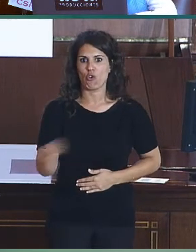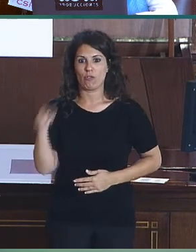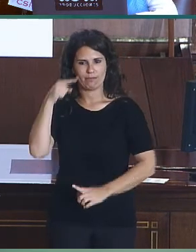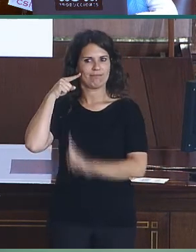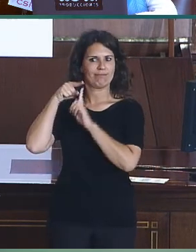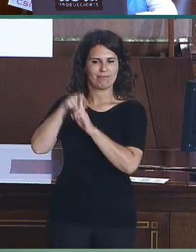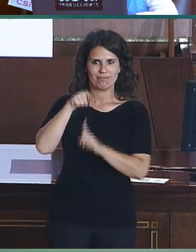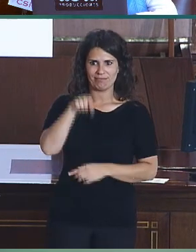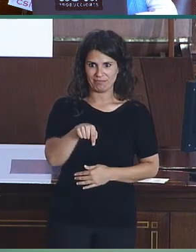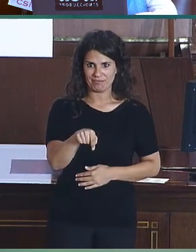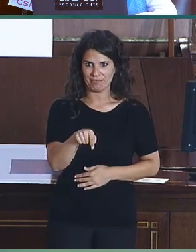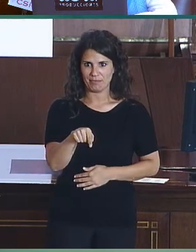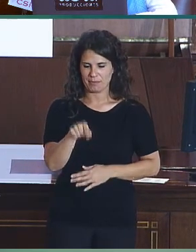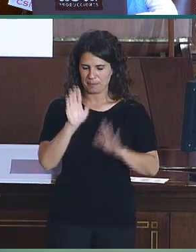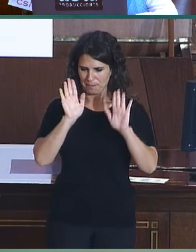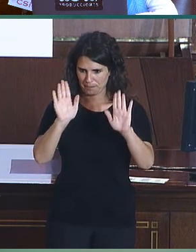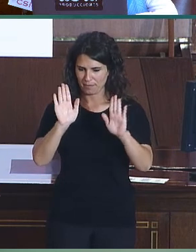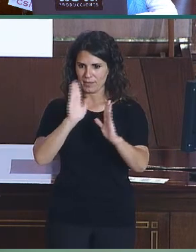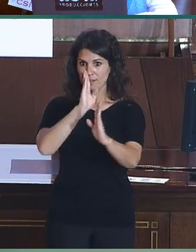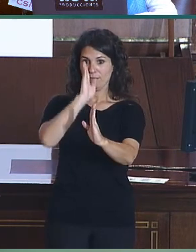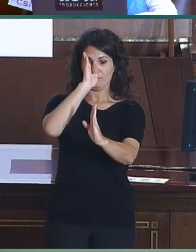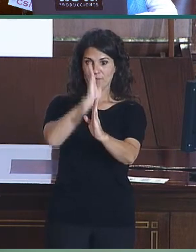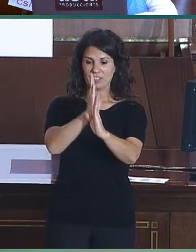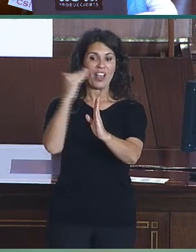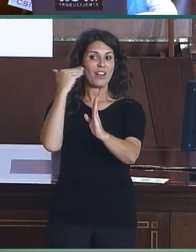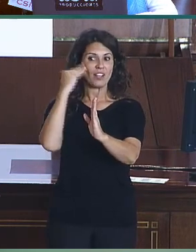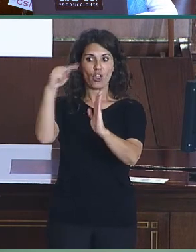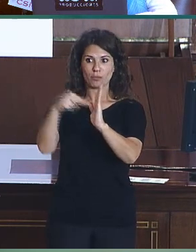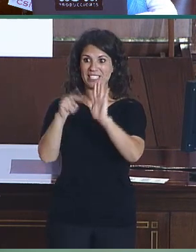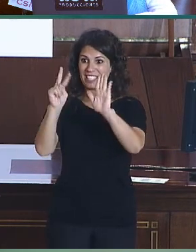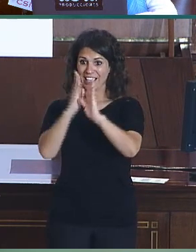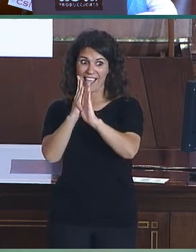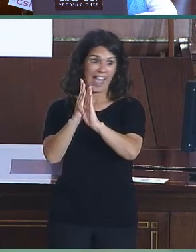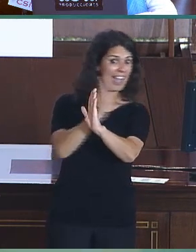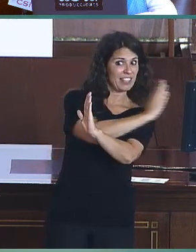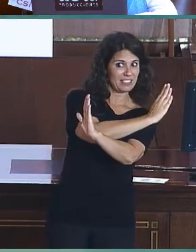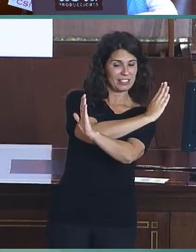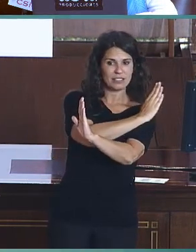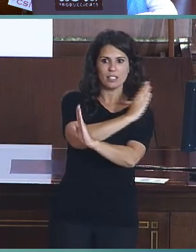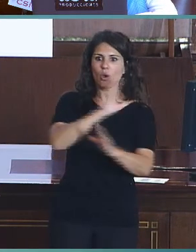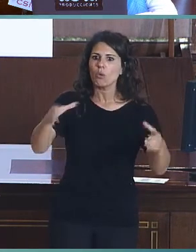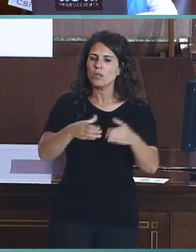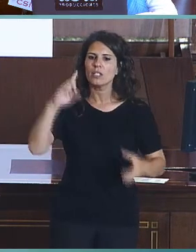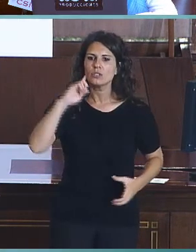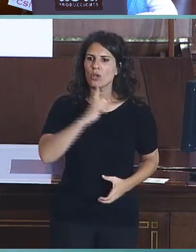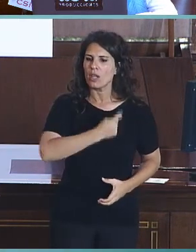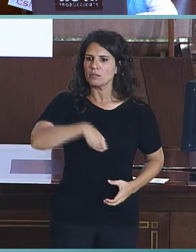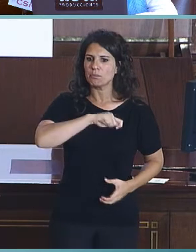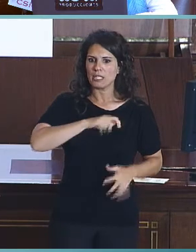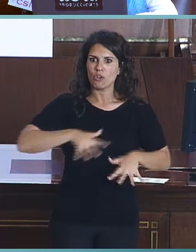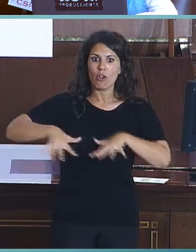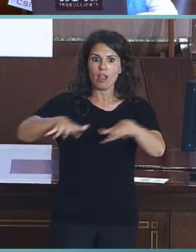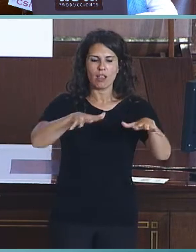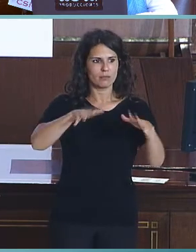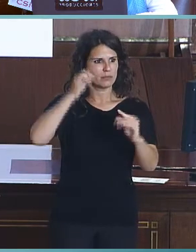Bien, antes de 2007 estaba muy presente la comunidad sorda española luchando